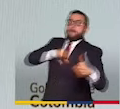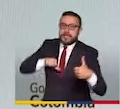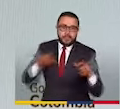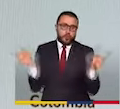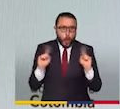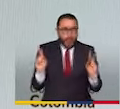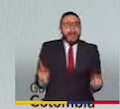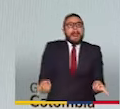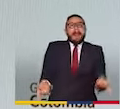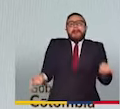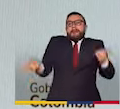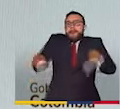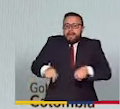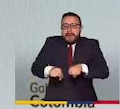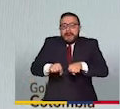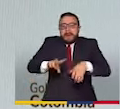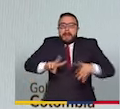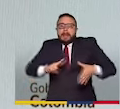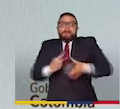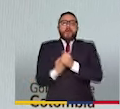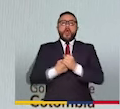también derechos colectivos.